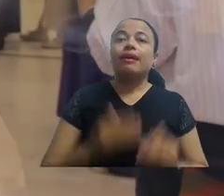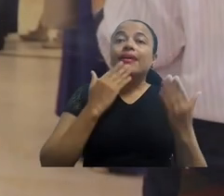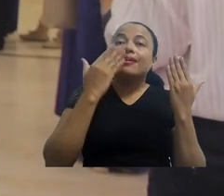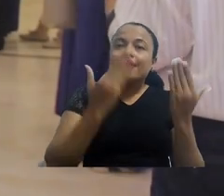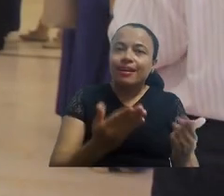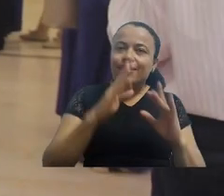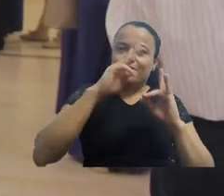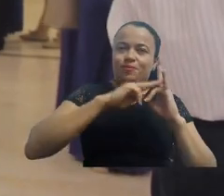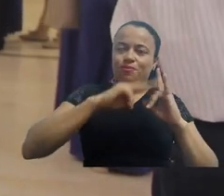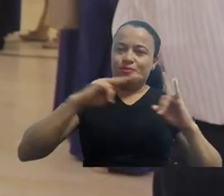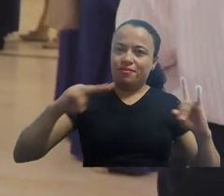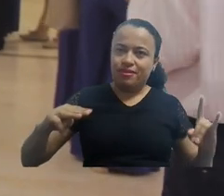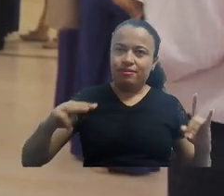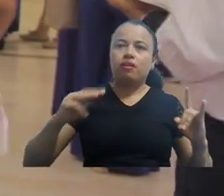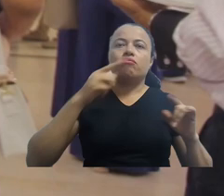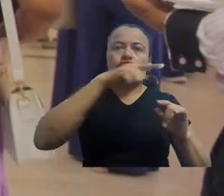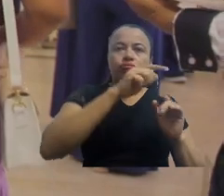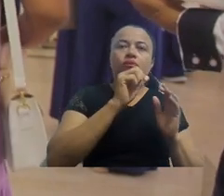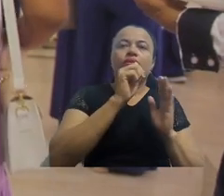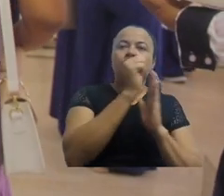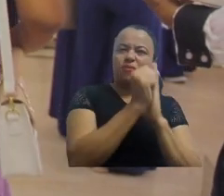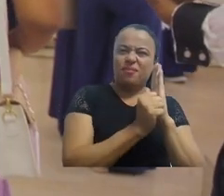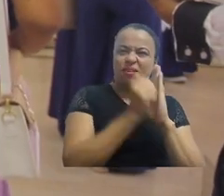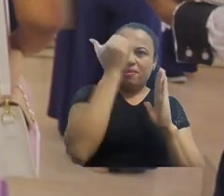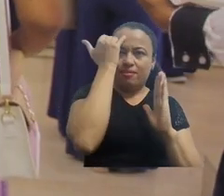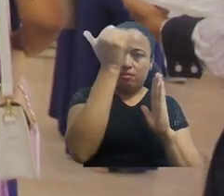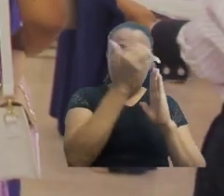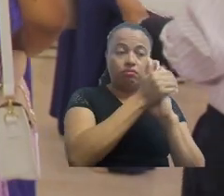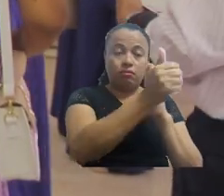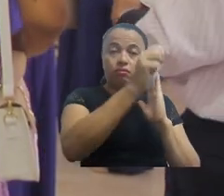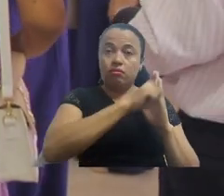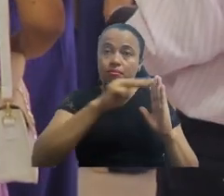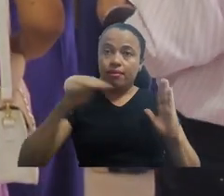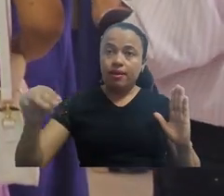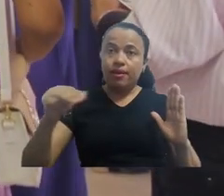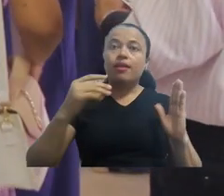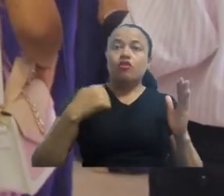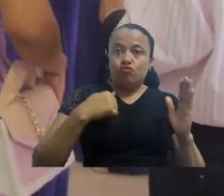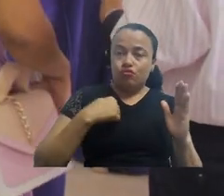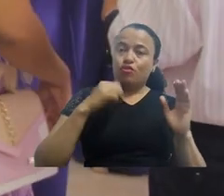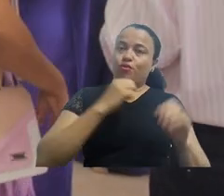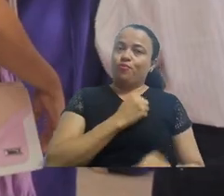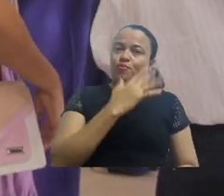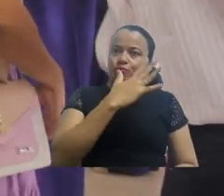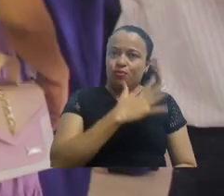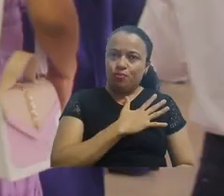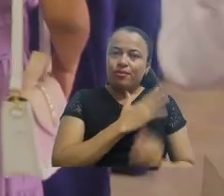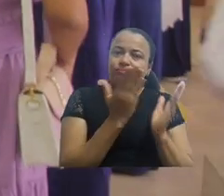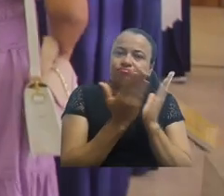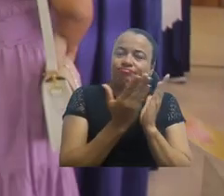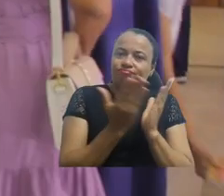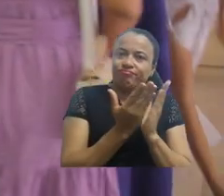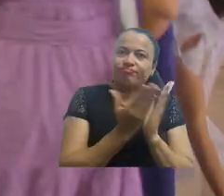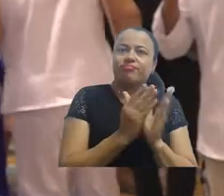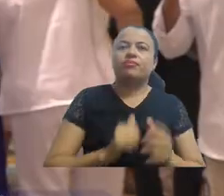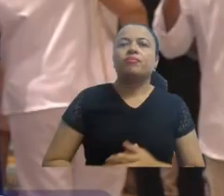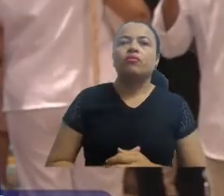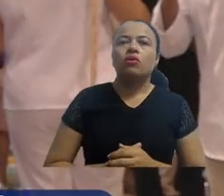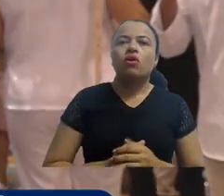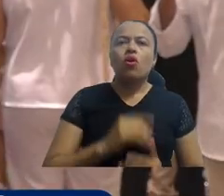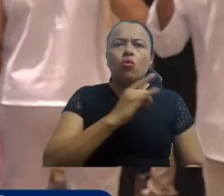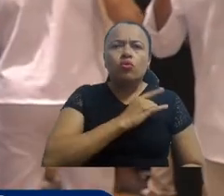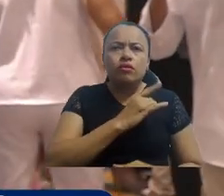Gracias a la Universidad Magdalena por el programa Talento Magdalena, por el cual tuve la oportunidad de estudiar.